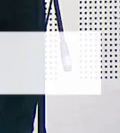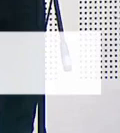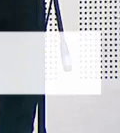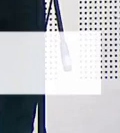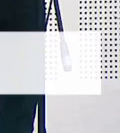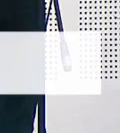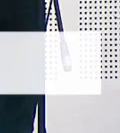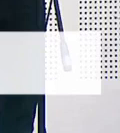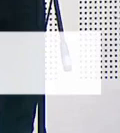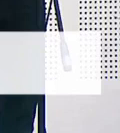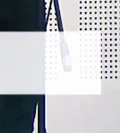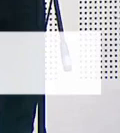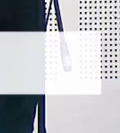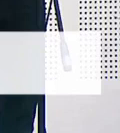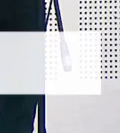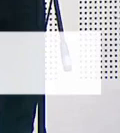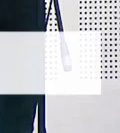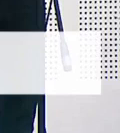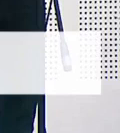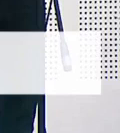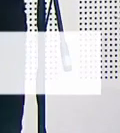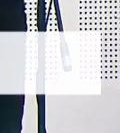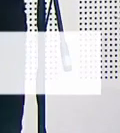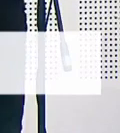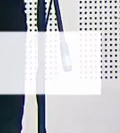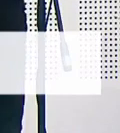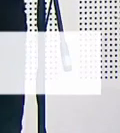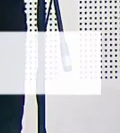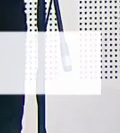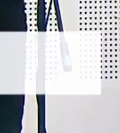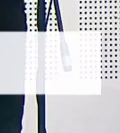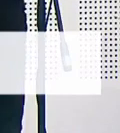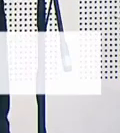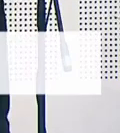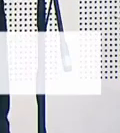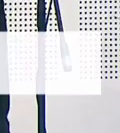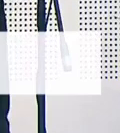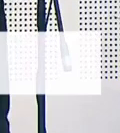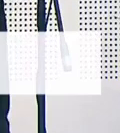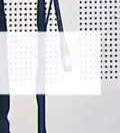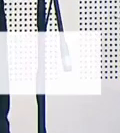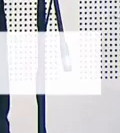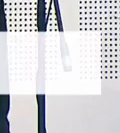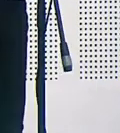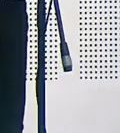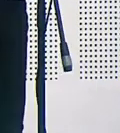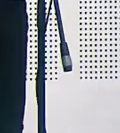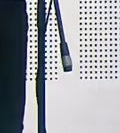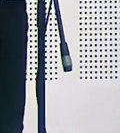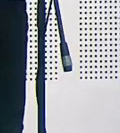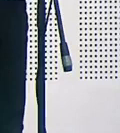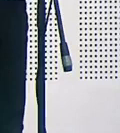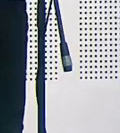y es un corazón hambriento que grita: Cuba, te amo. La pureza de Bayamo le hizo el coraje a